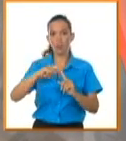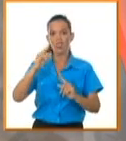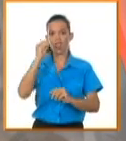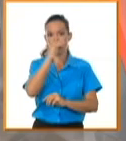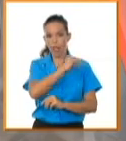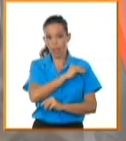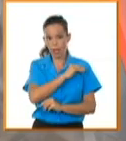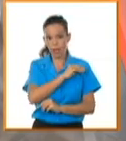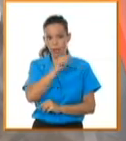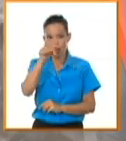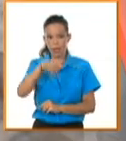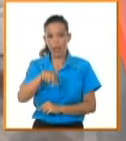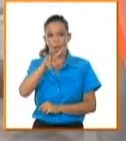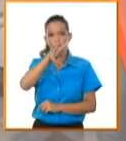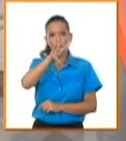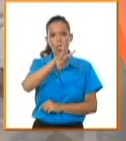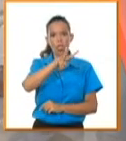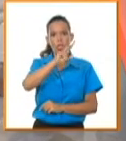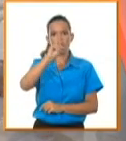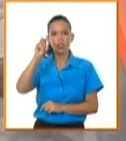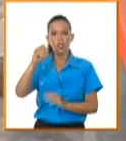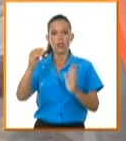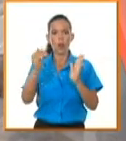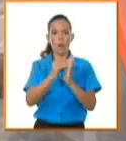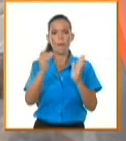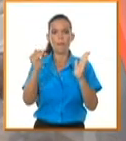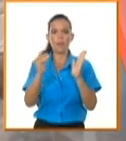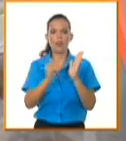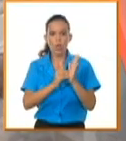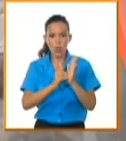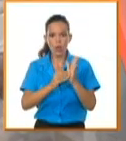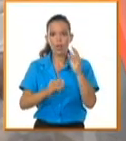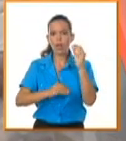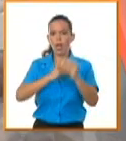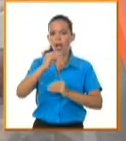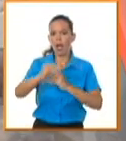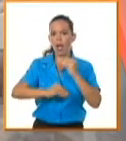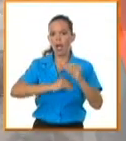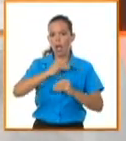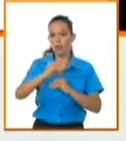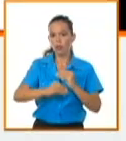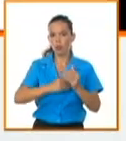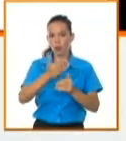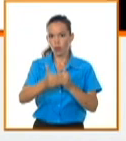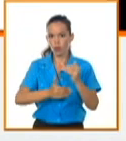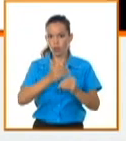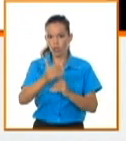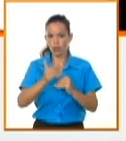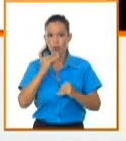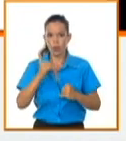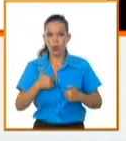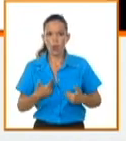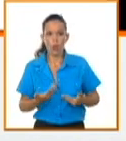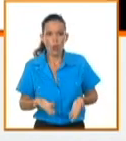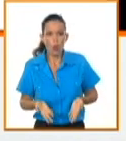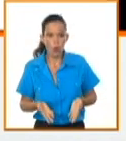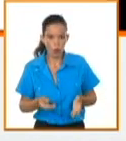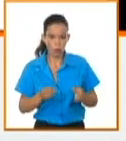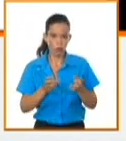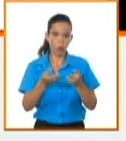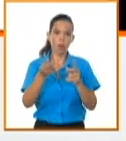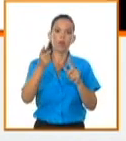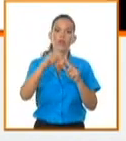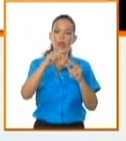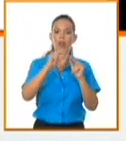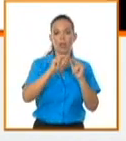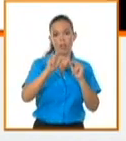200 millones de operaciones por los canales de pago electrónico ahí hay que decir con un peso importante el uso de transfer